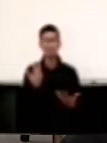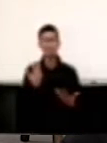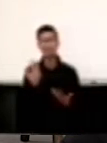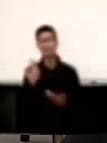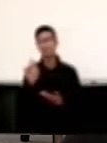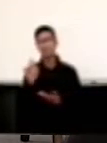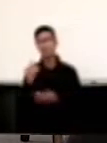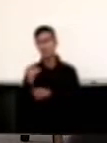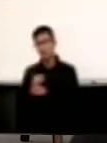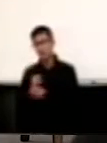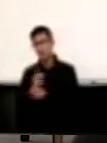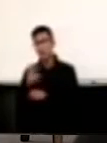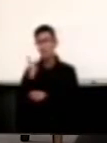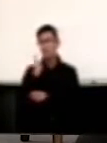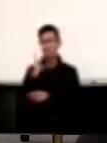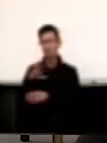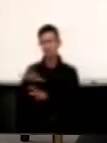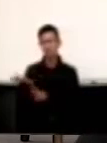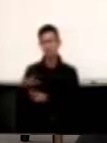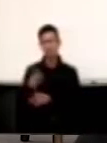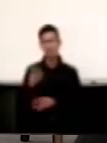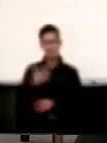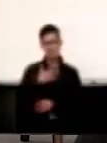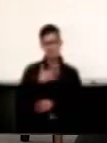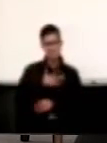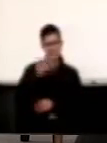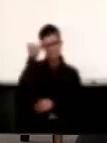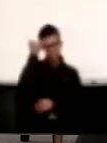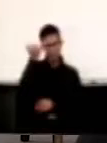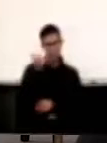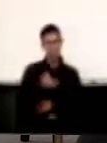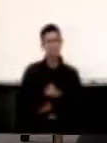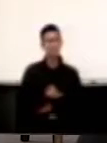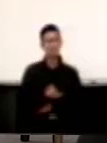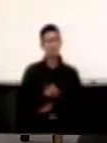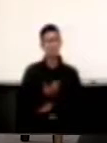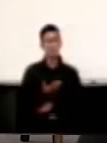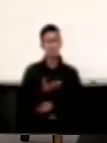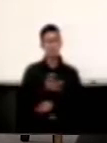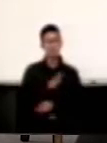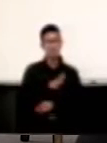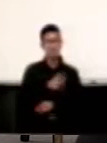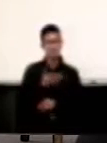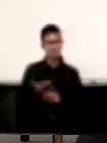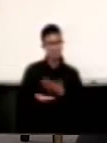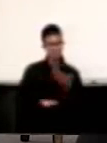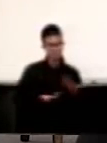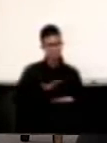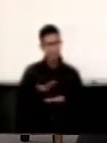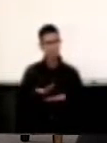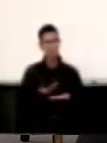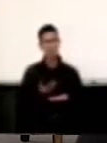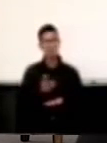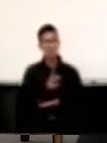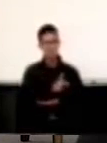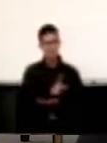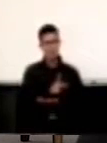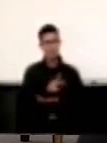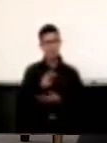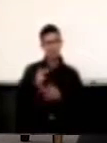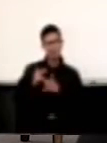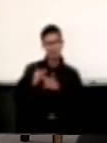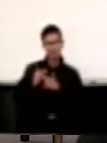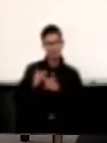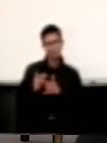bien, pues desde mi perspectiva como funcionaria electoral y como servidora pública que he sido en los